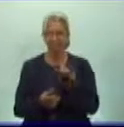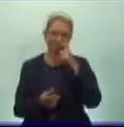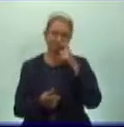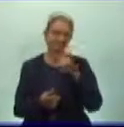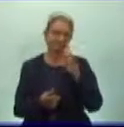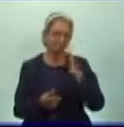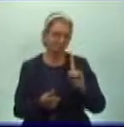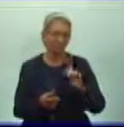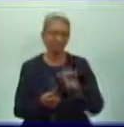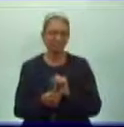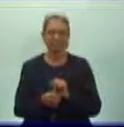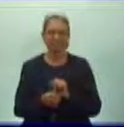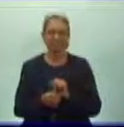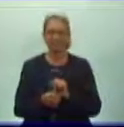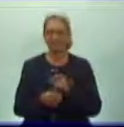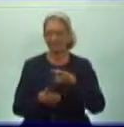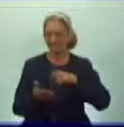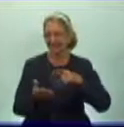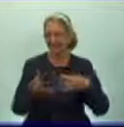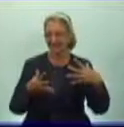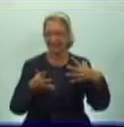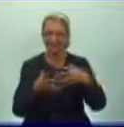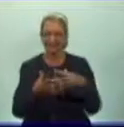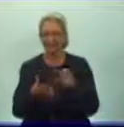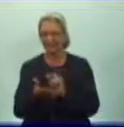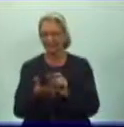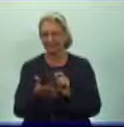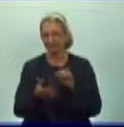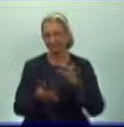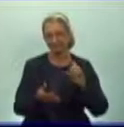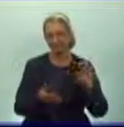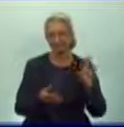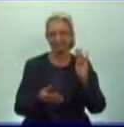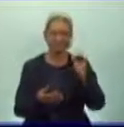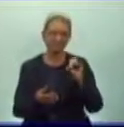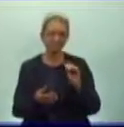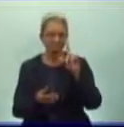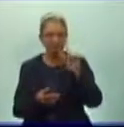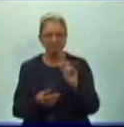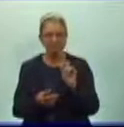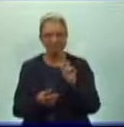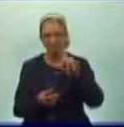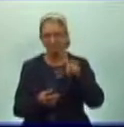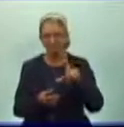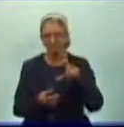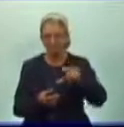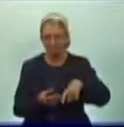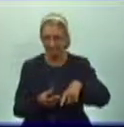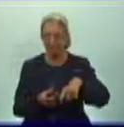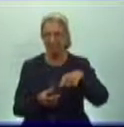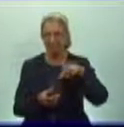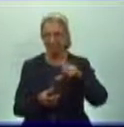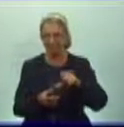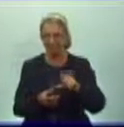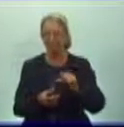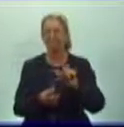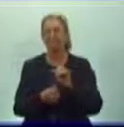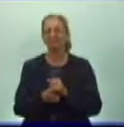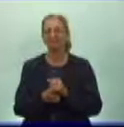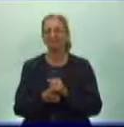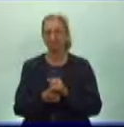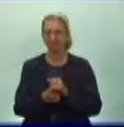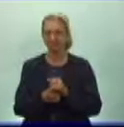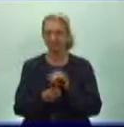en D, a trazar y enlazar las letras minúsculas y mayúsculas G y S,